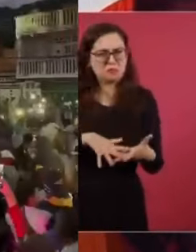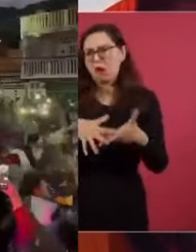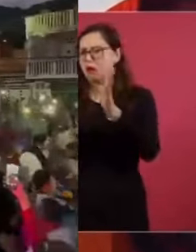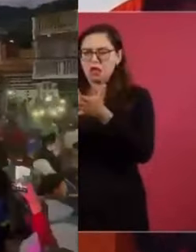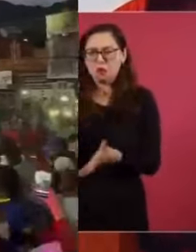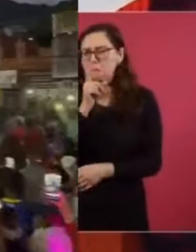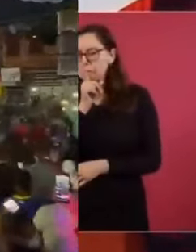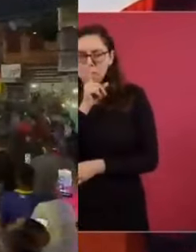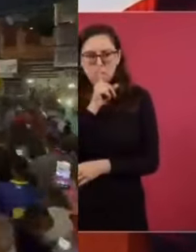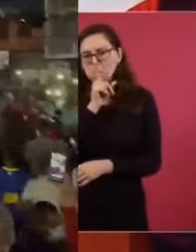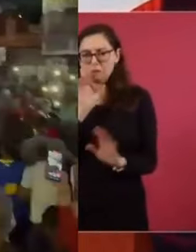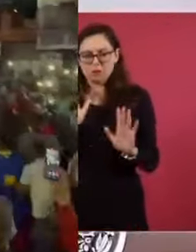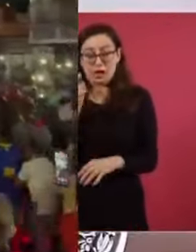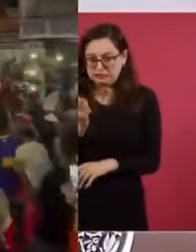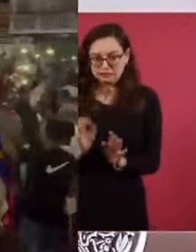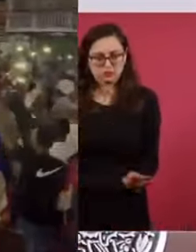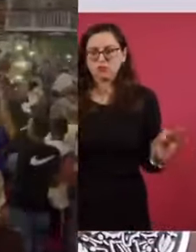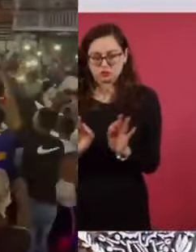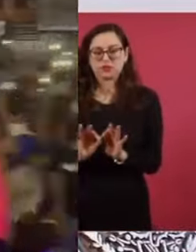violencia, y seguir